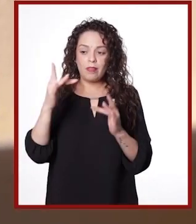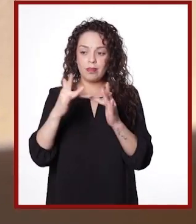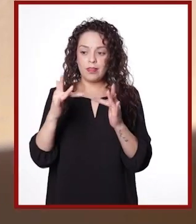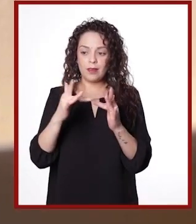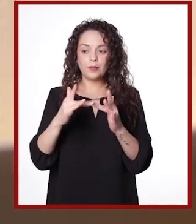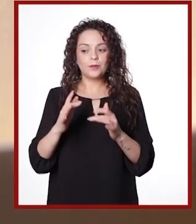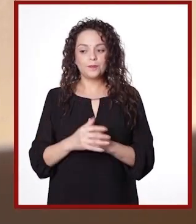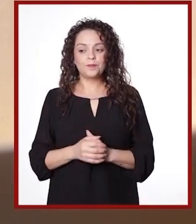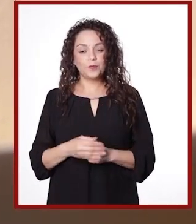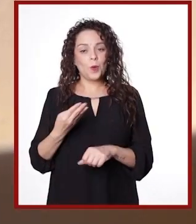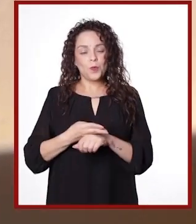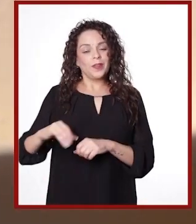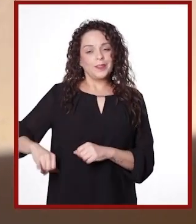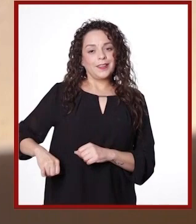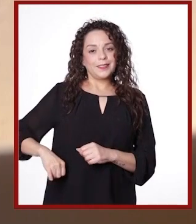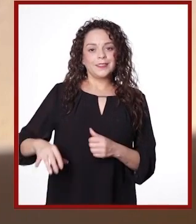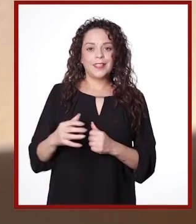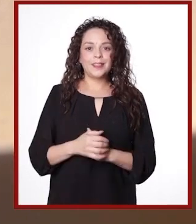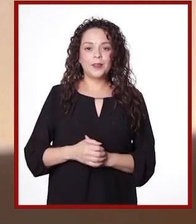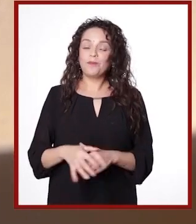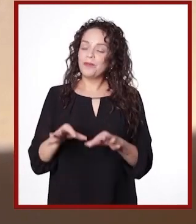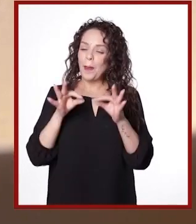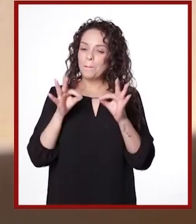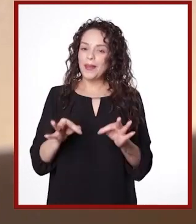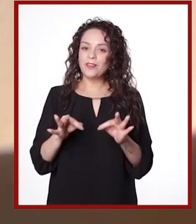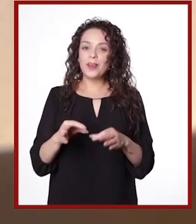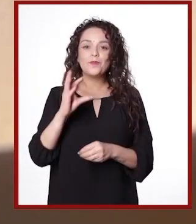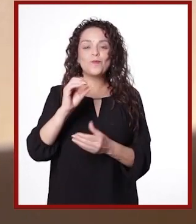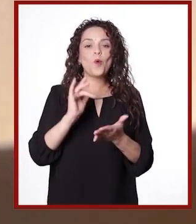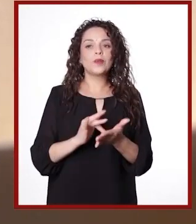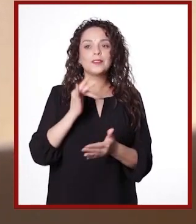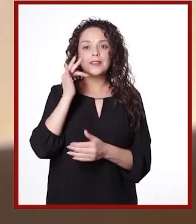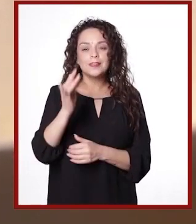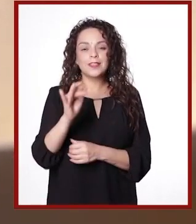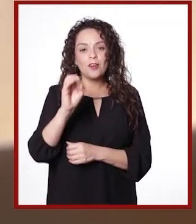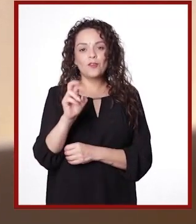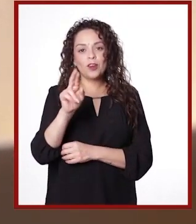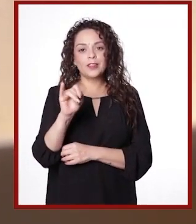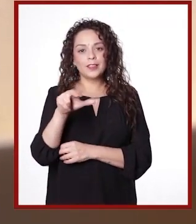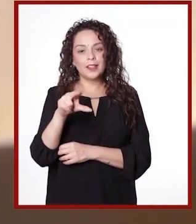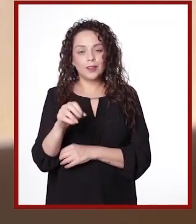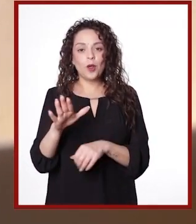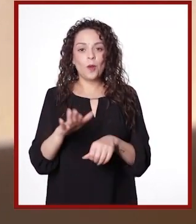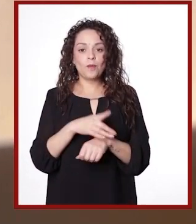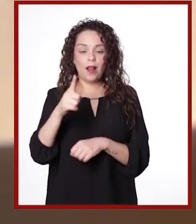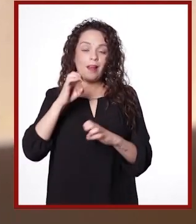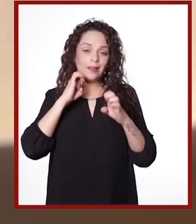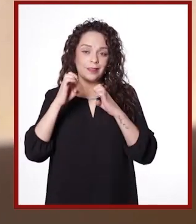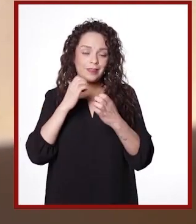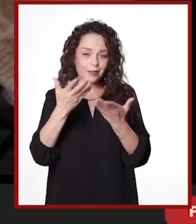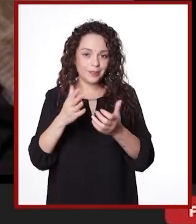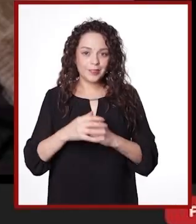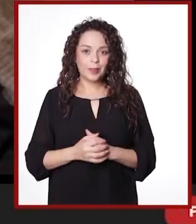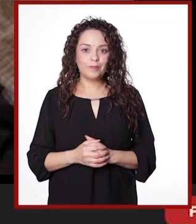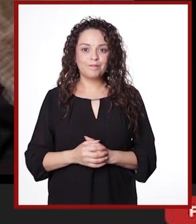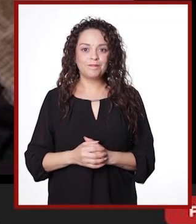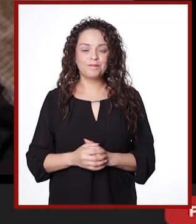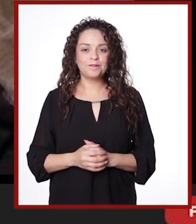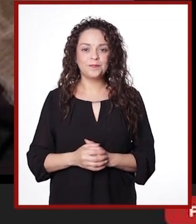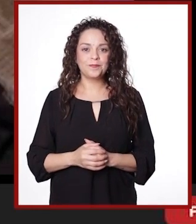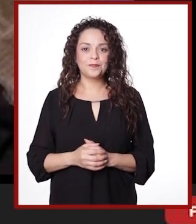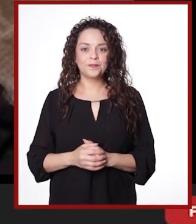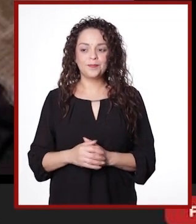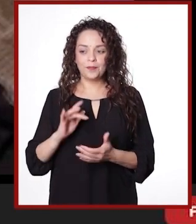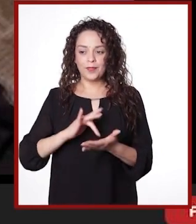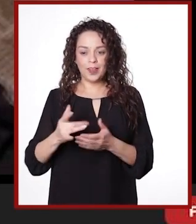muy interesante. Perfecto. Muchísimas gracias, Fortino. Gracias por tu tiempo, gracias por esta entrevista. No,